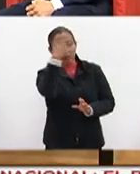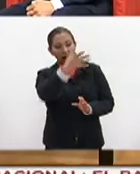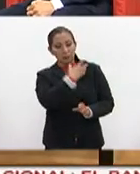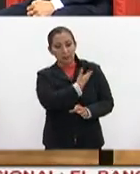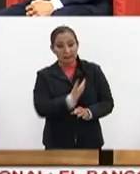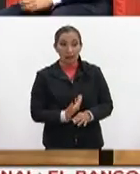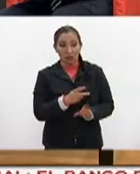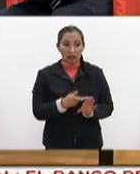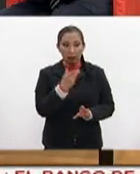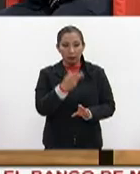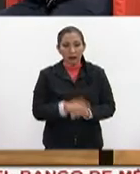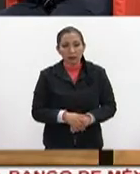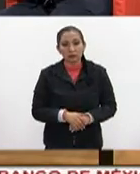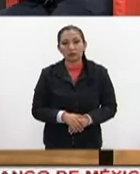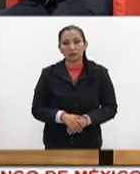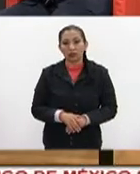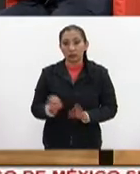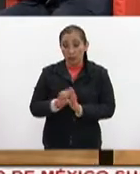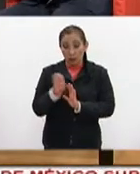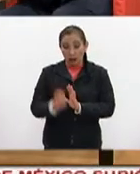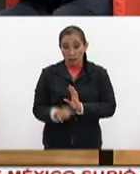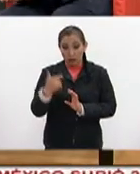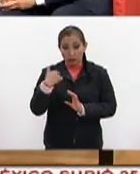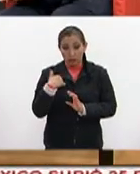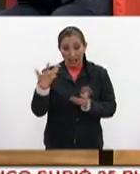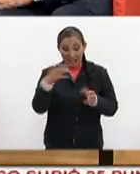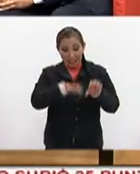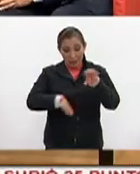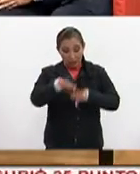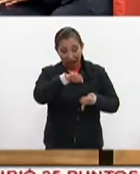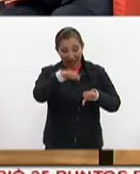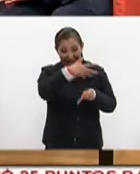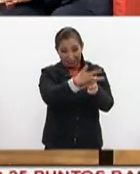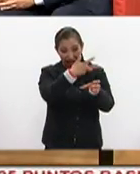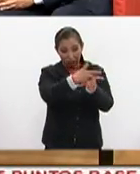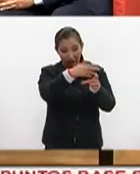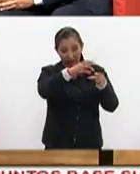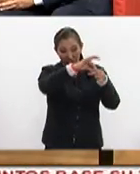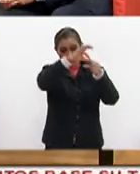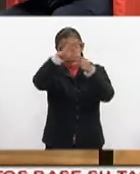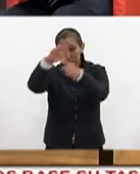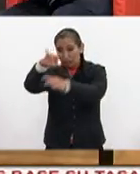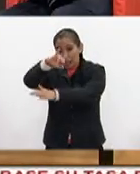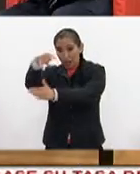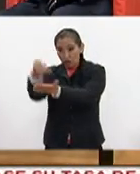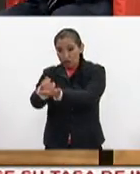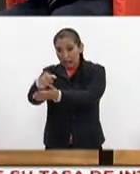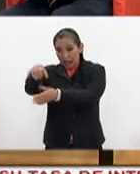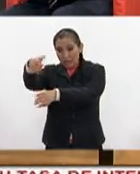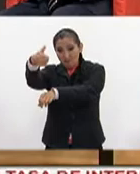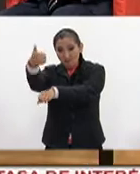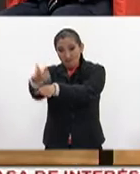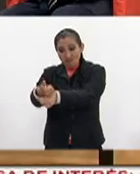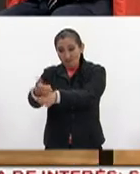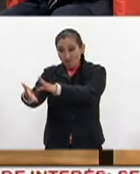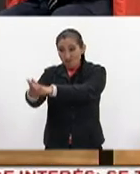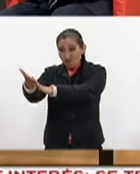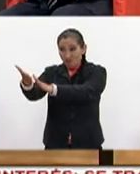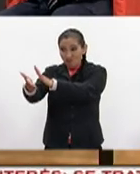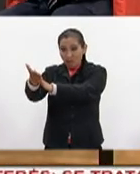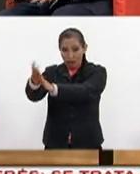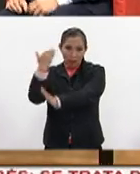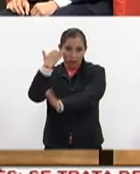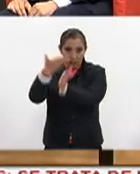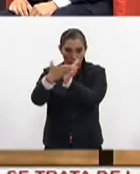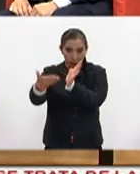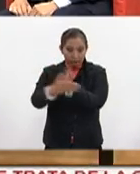de una forma u otra, es decir, el llevar a cabo la embajada en Jerusalén, físicamente construirla, todavía